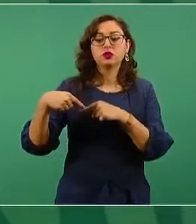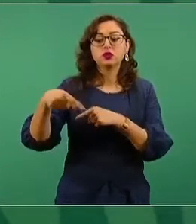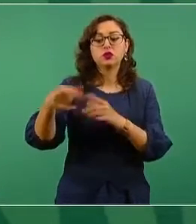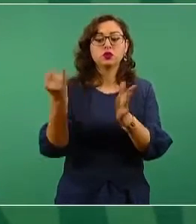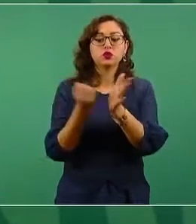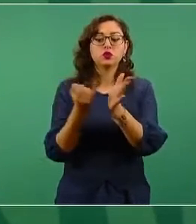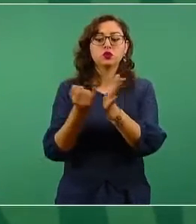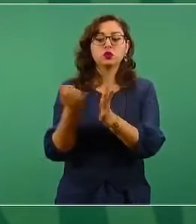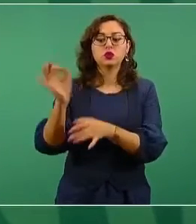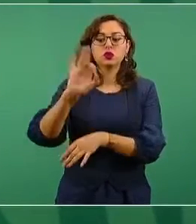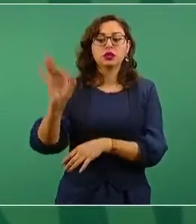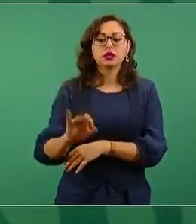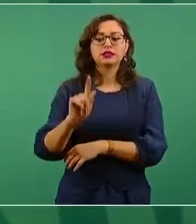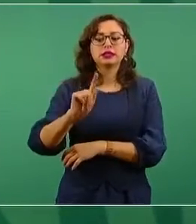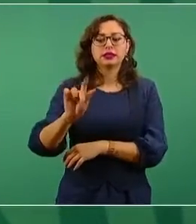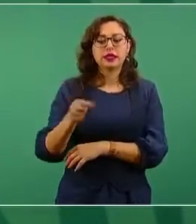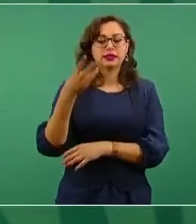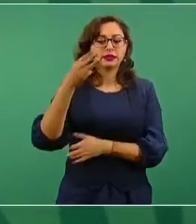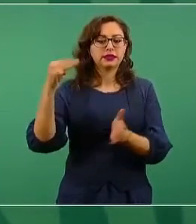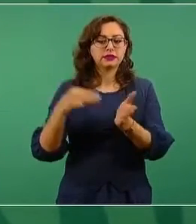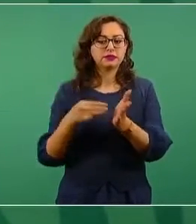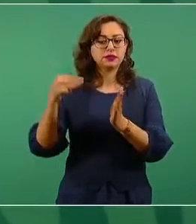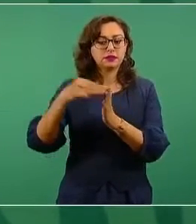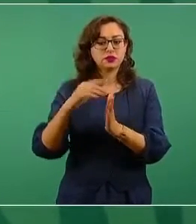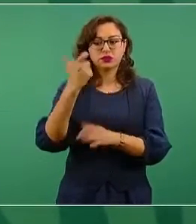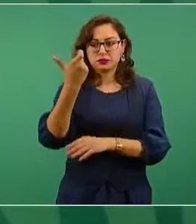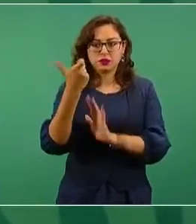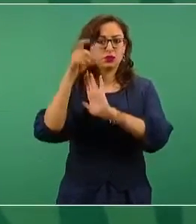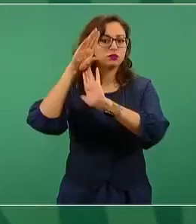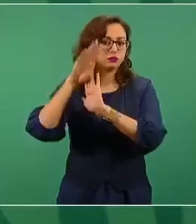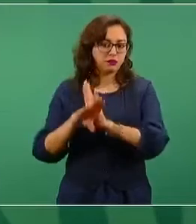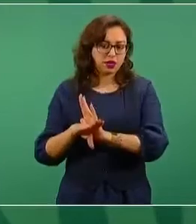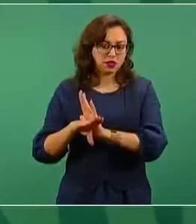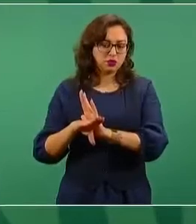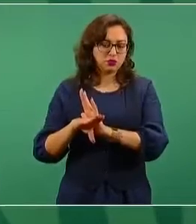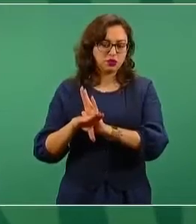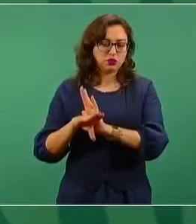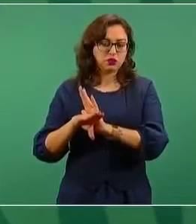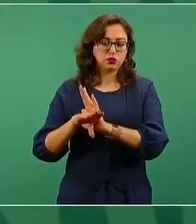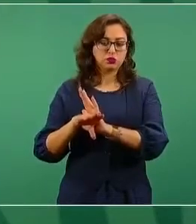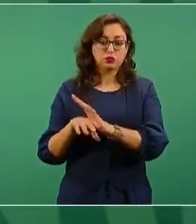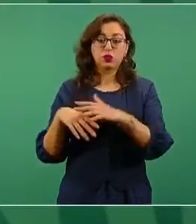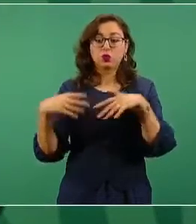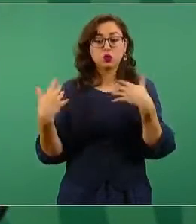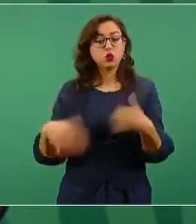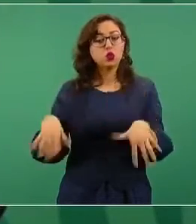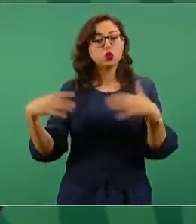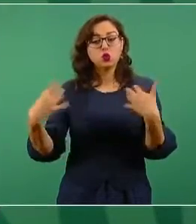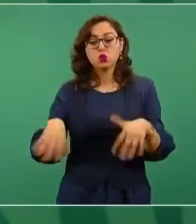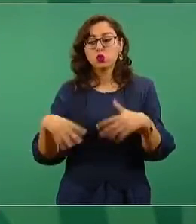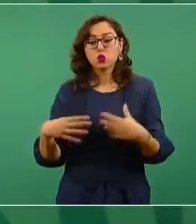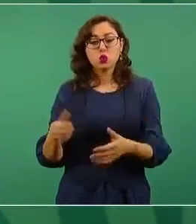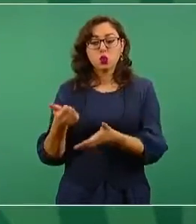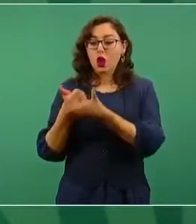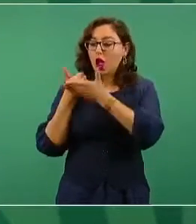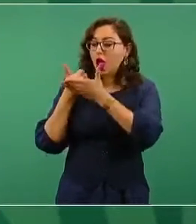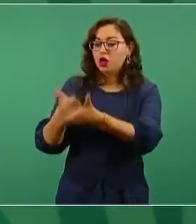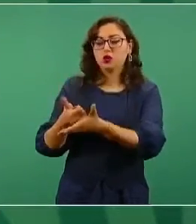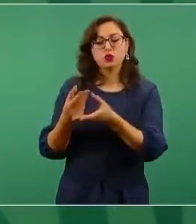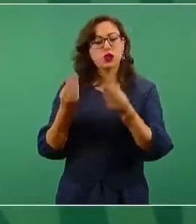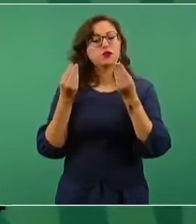de 73,000 millones de pesos por concepto de impuestos. Esto va a ayudar muchísimo a